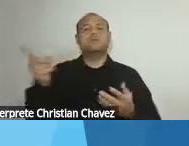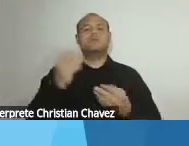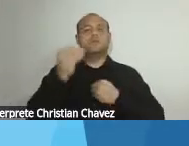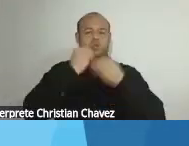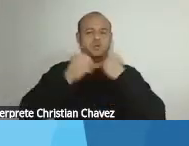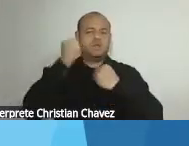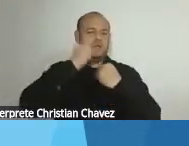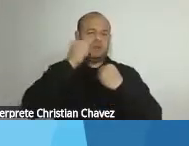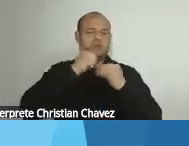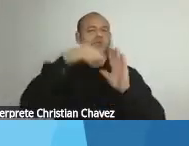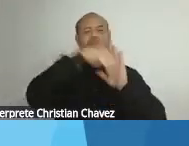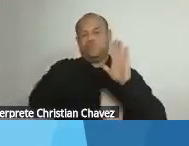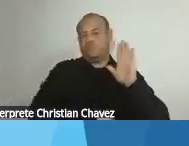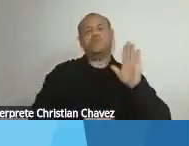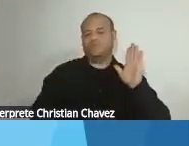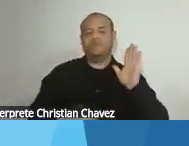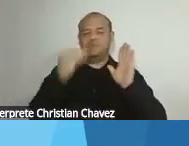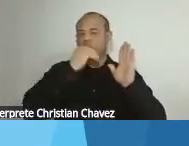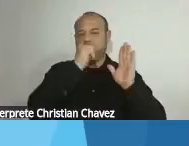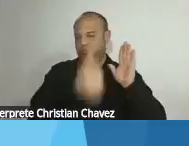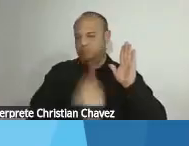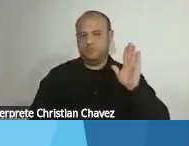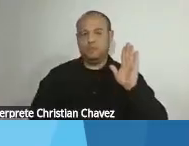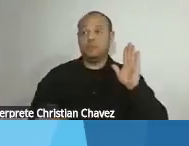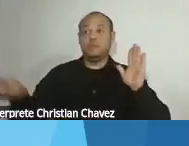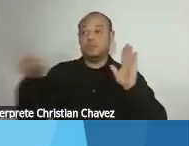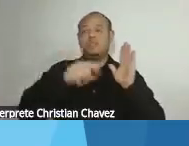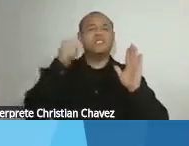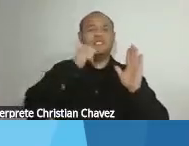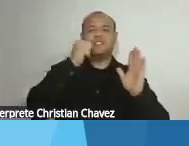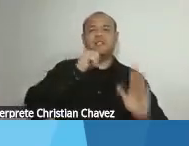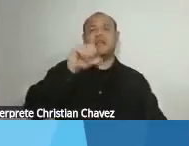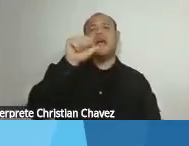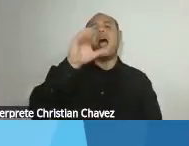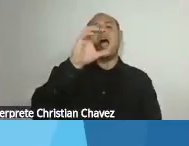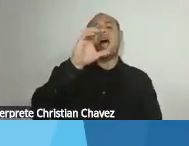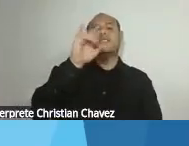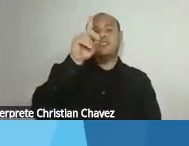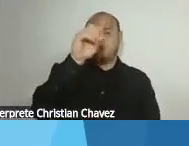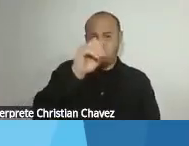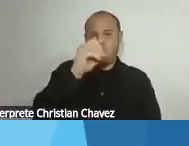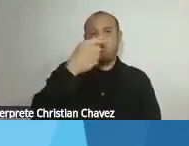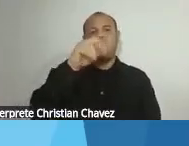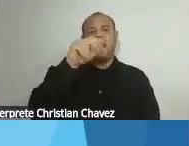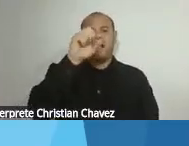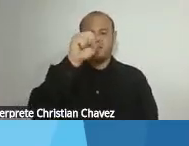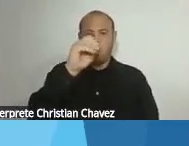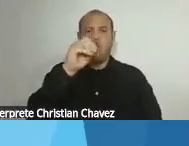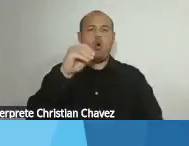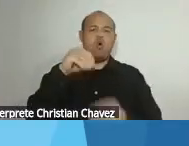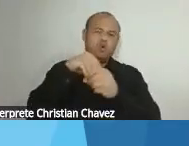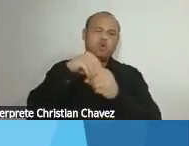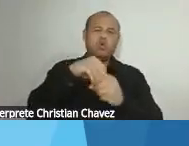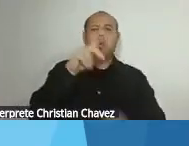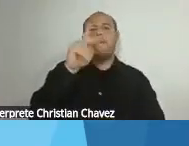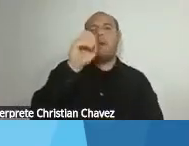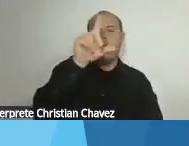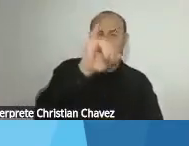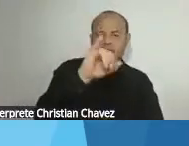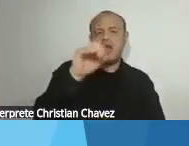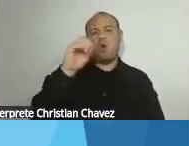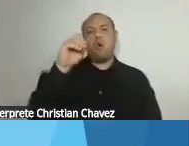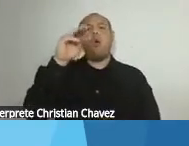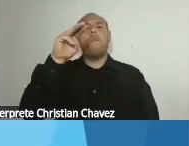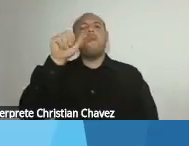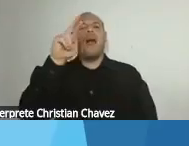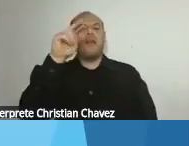¿sí? Regularmente, pues la población consume más ácidos grasos saturados que poli y monoinsaturados, que tiene mayor beneficio en nuestra